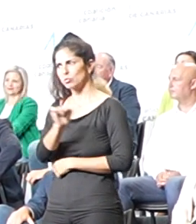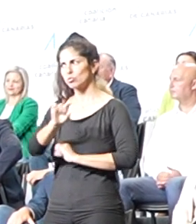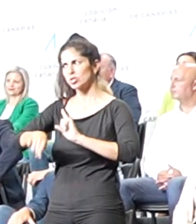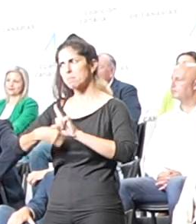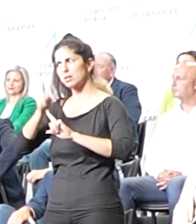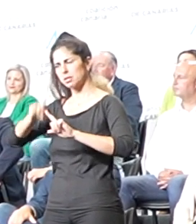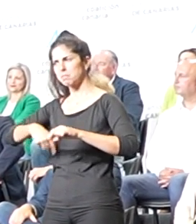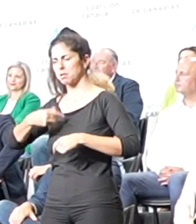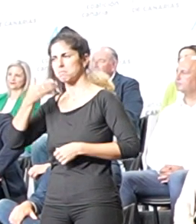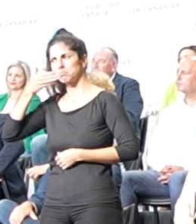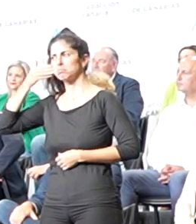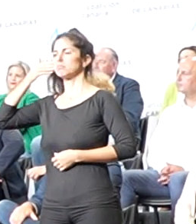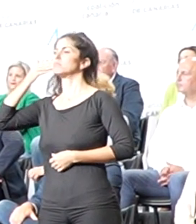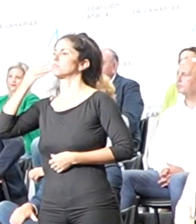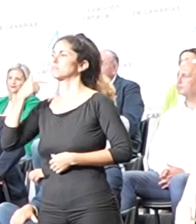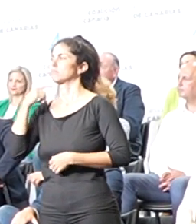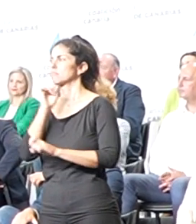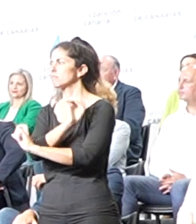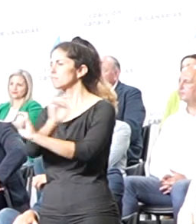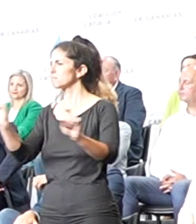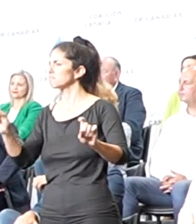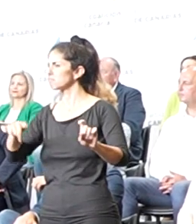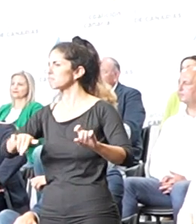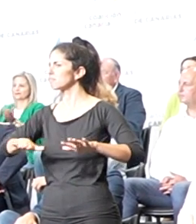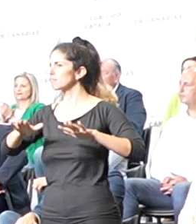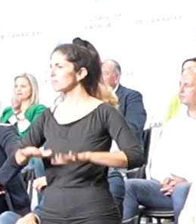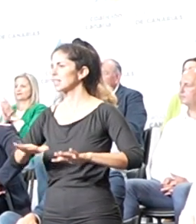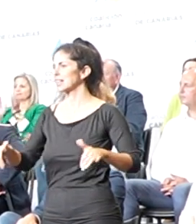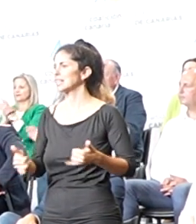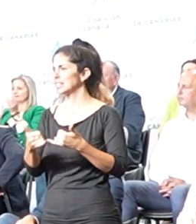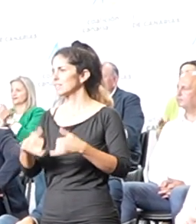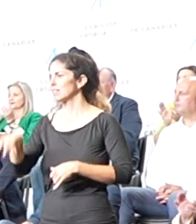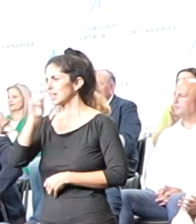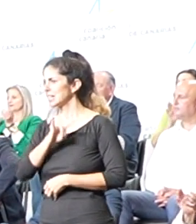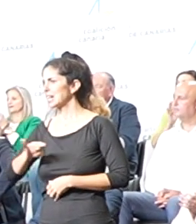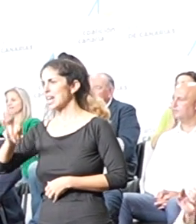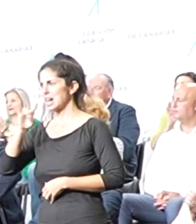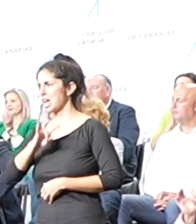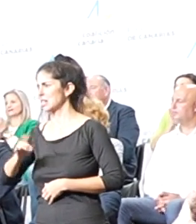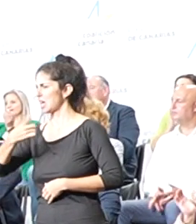cabeza con dignidad y decir: aquí está Tenerife, aquí está Canarias, nadie.